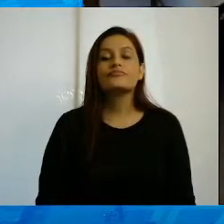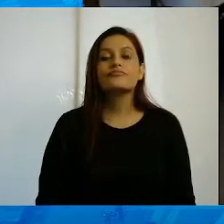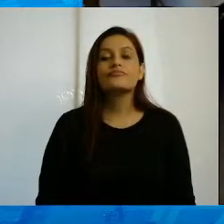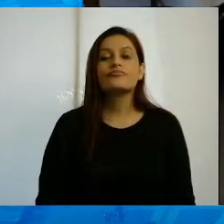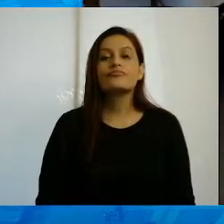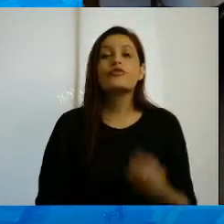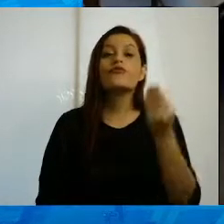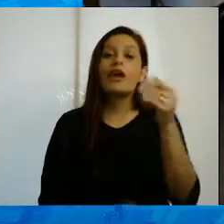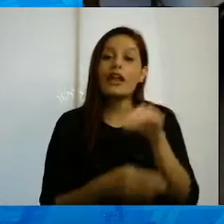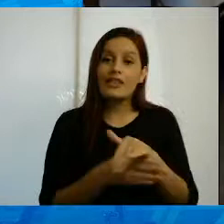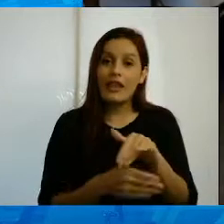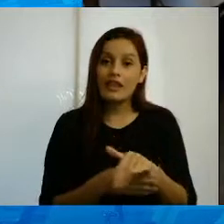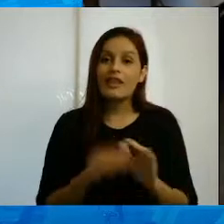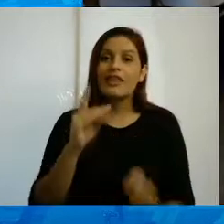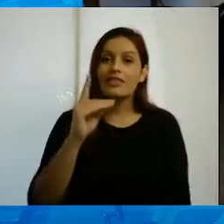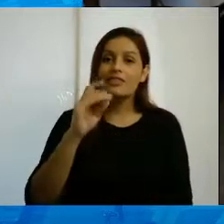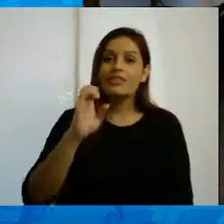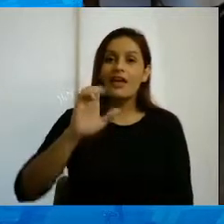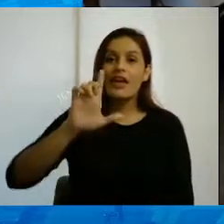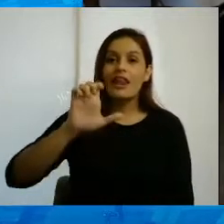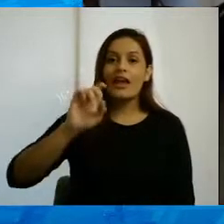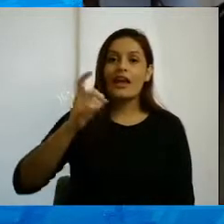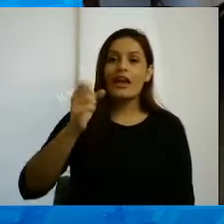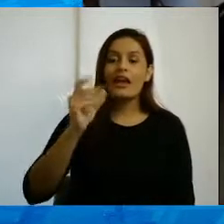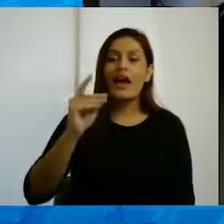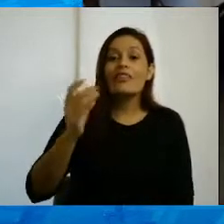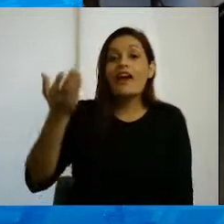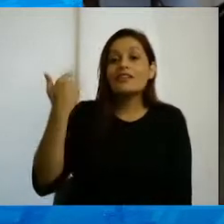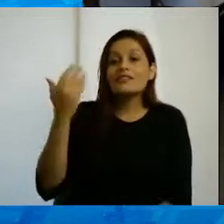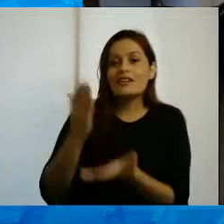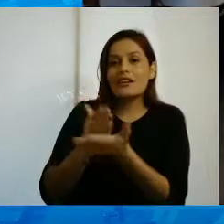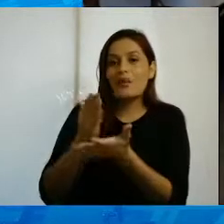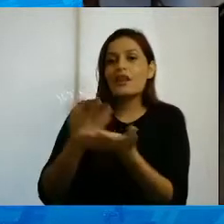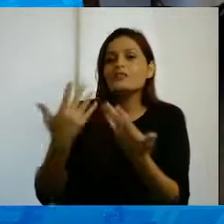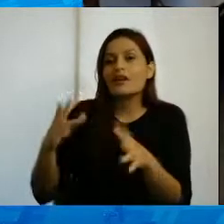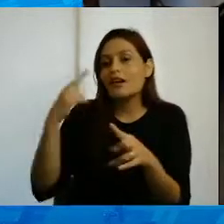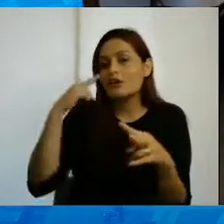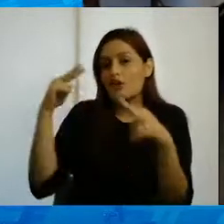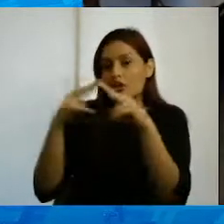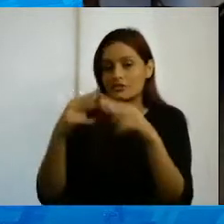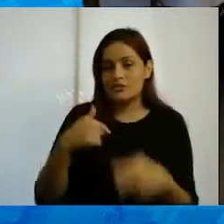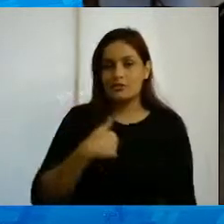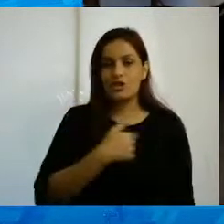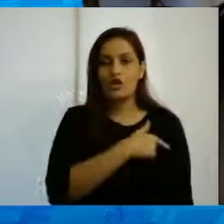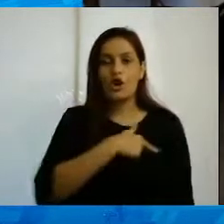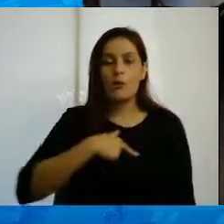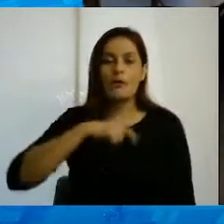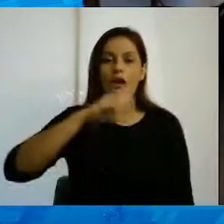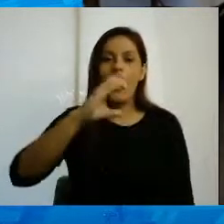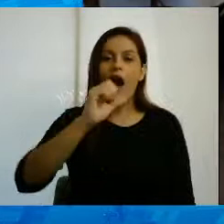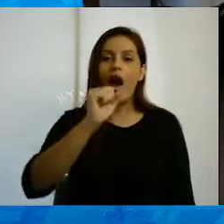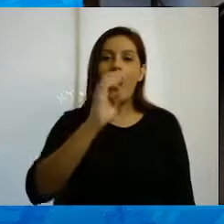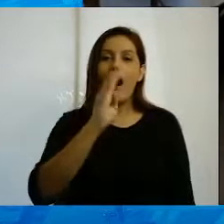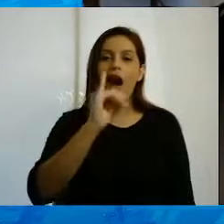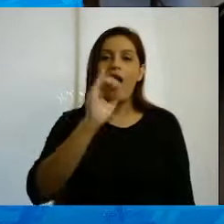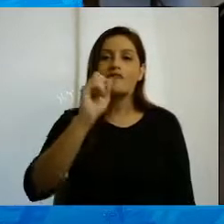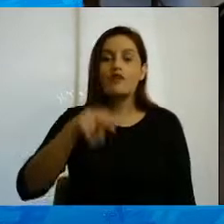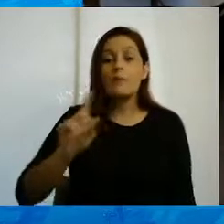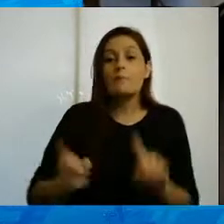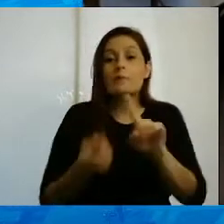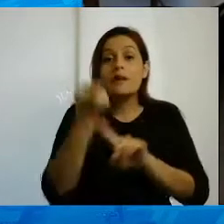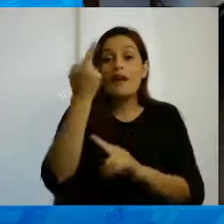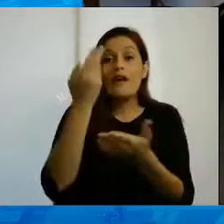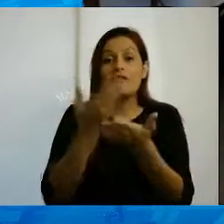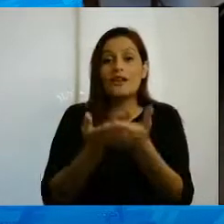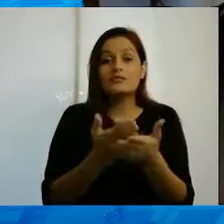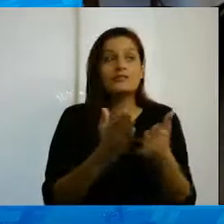Hola, muy buenas tardes, delegada. Tuvimos el gusto de conocernos en la escuela. Soy José Luis Cavión, en mi primer periodo, y soy